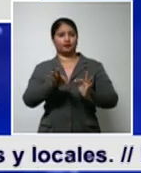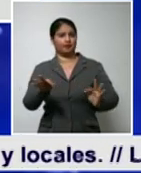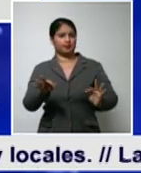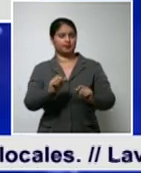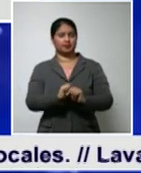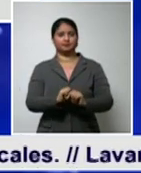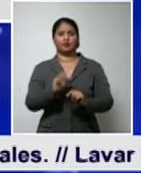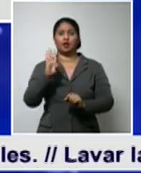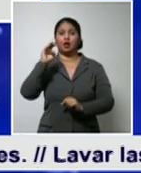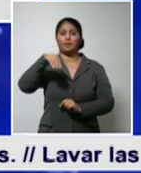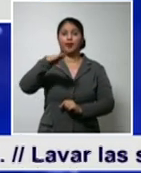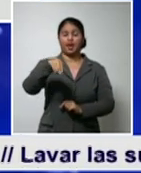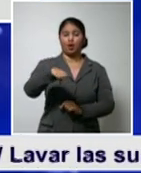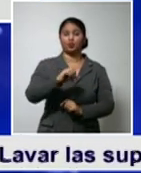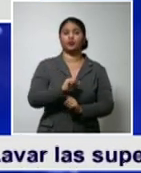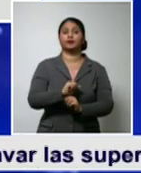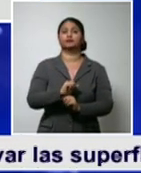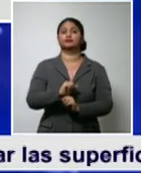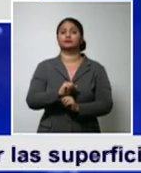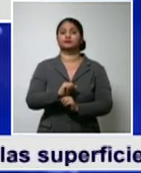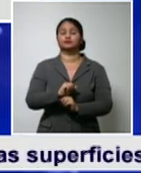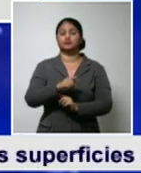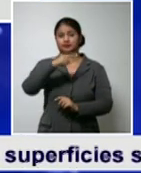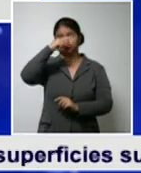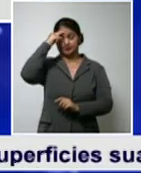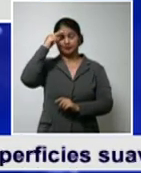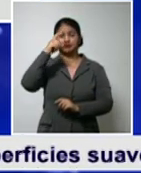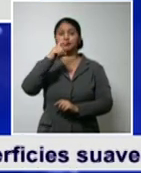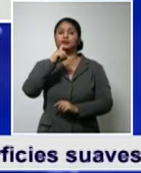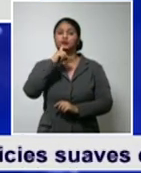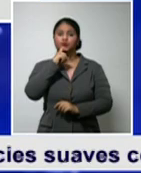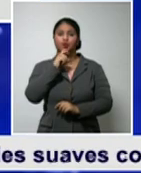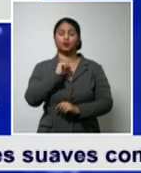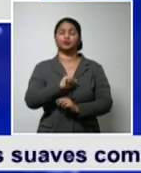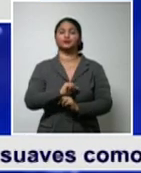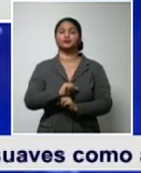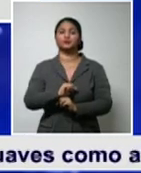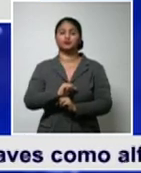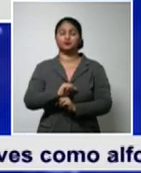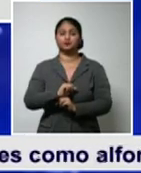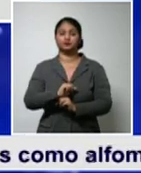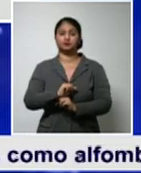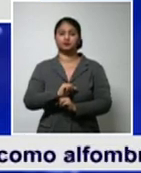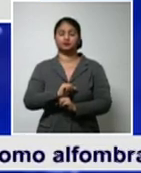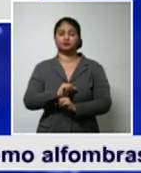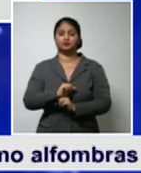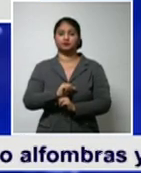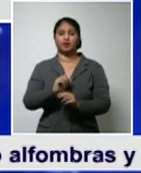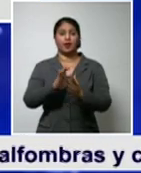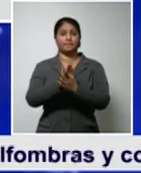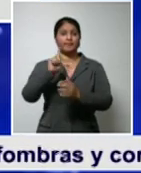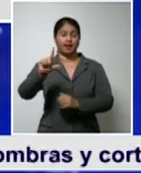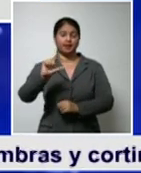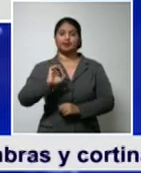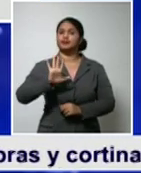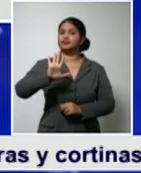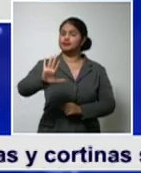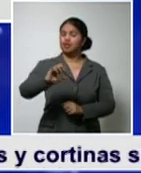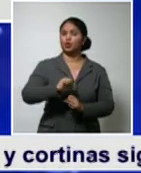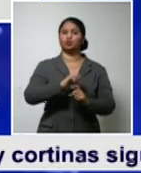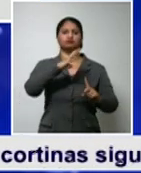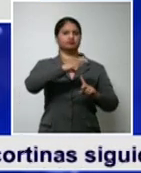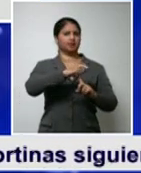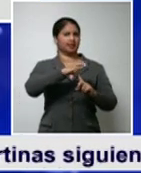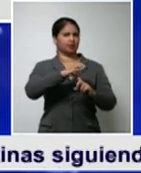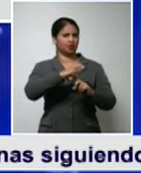Antonio con 7 cada uno, igual que Artemisa. Mariel con 5, San Cristóbal y Caimito